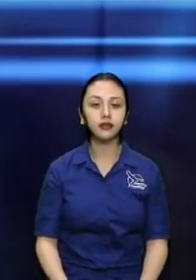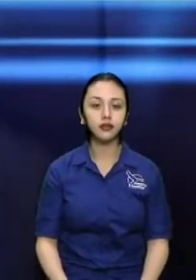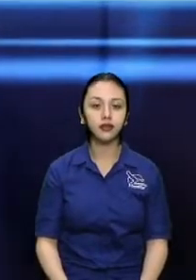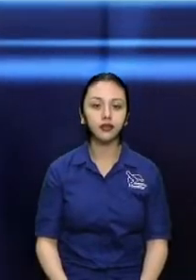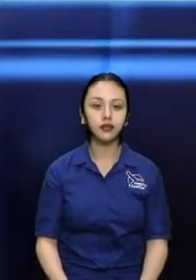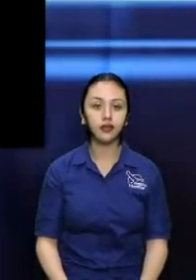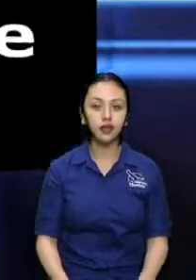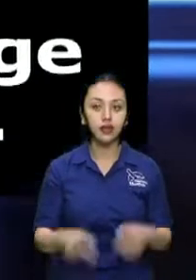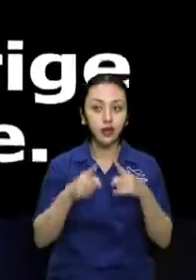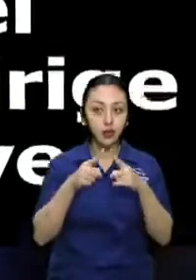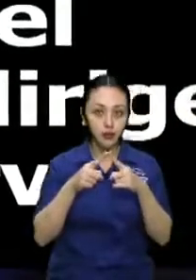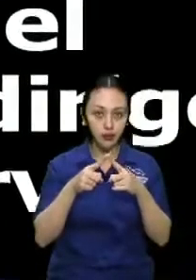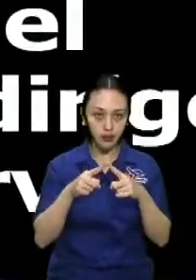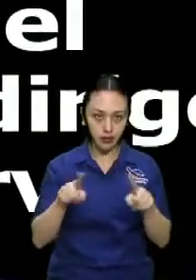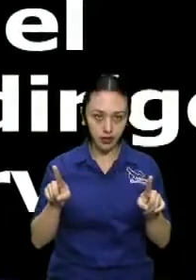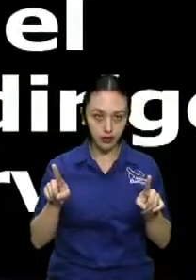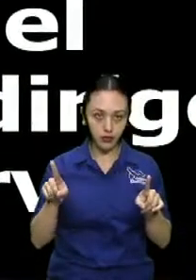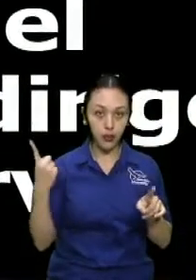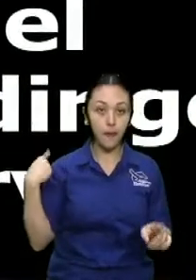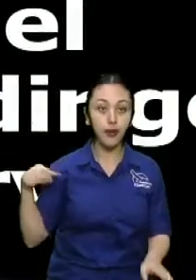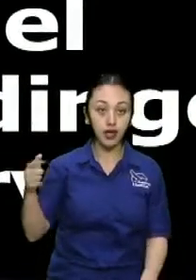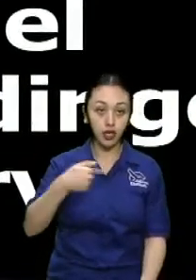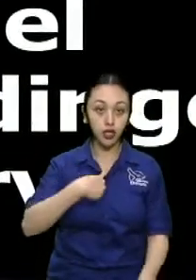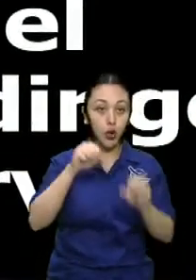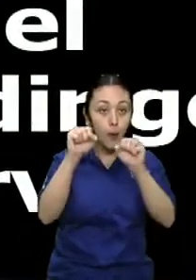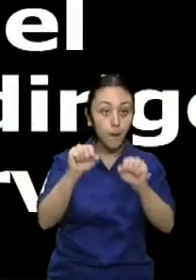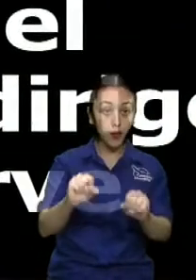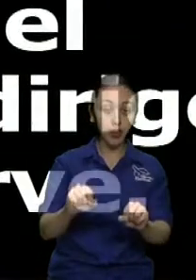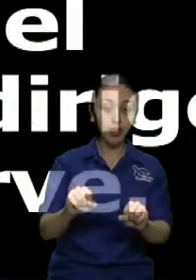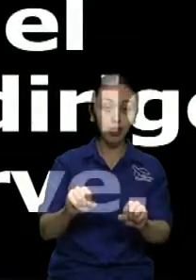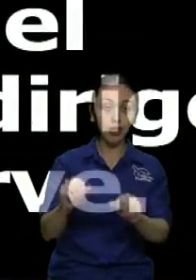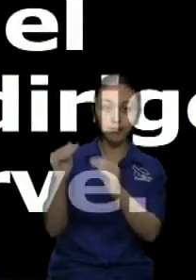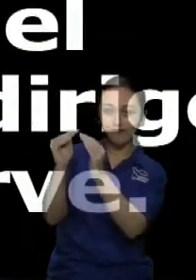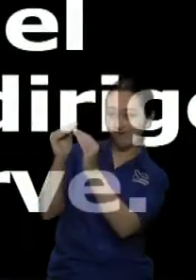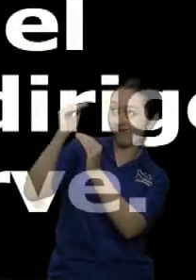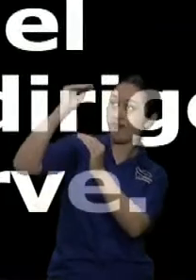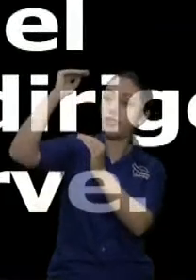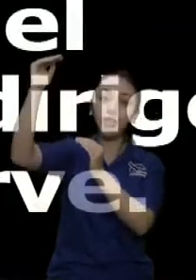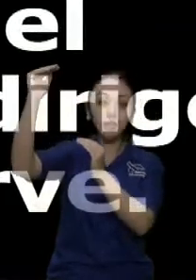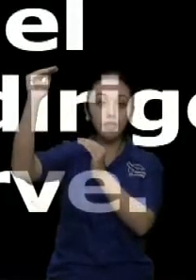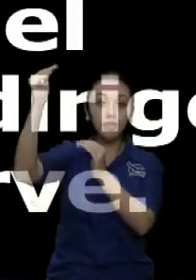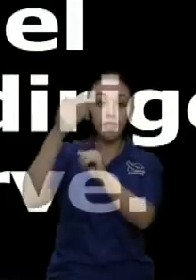menor. Pero para que yo sea mayor, tengo que ser menor.